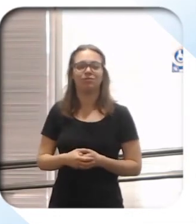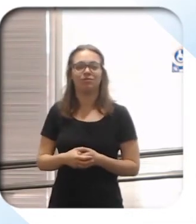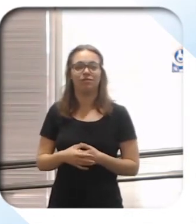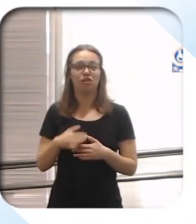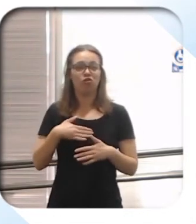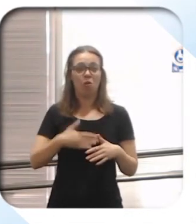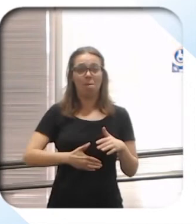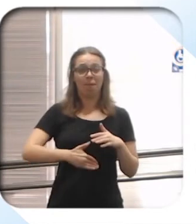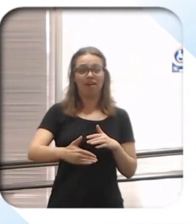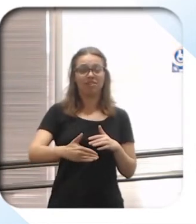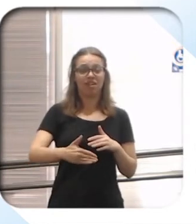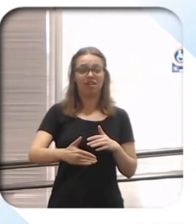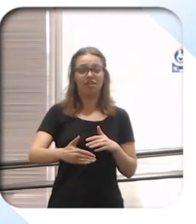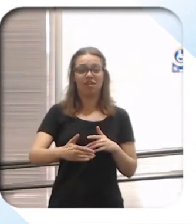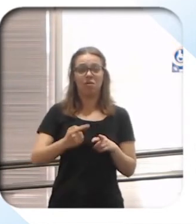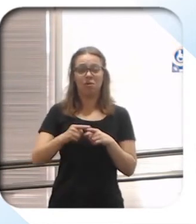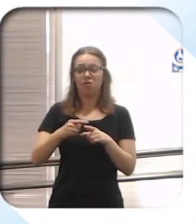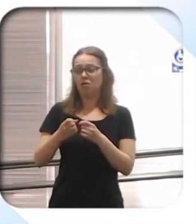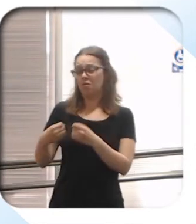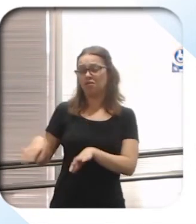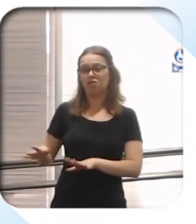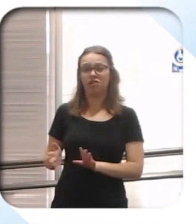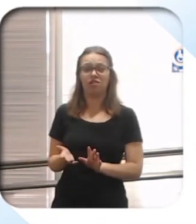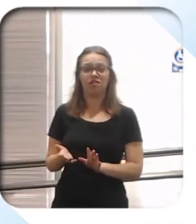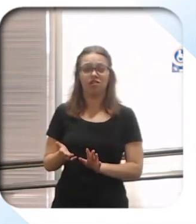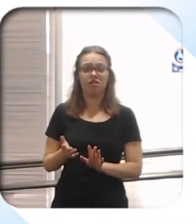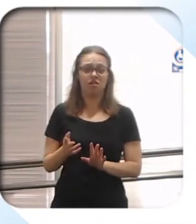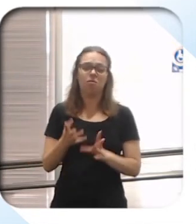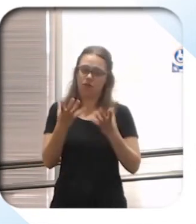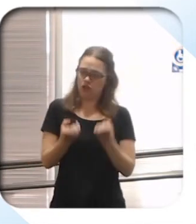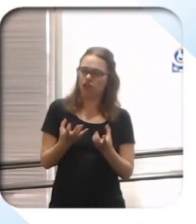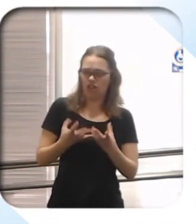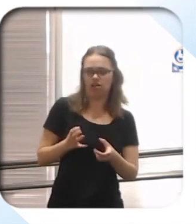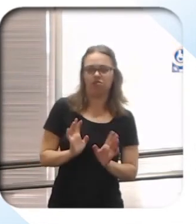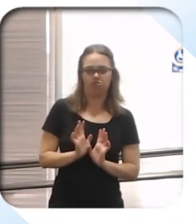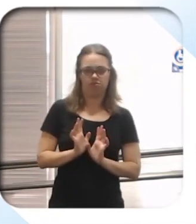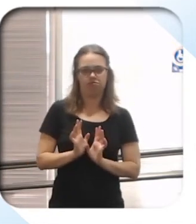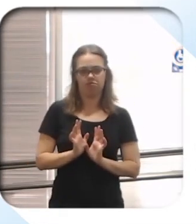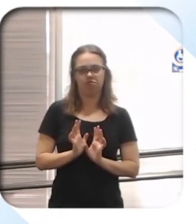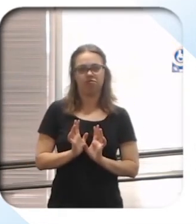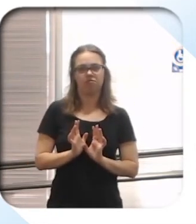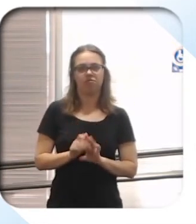Estoy embarazada. Mi novio me dejó, pero lo quiero tener.